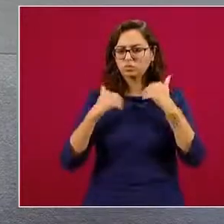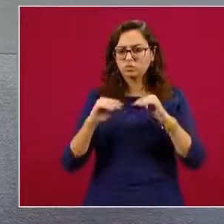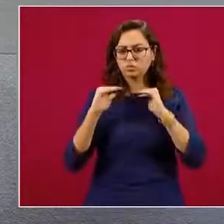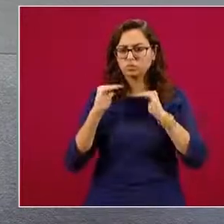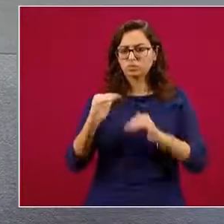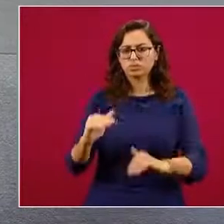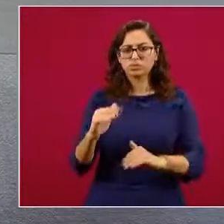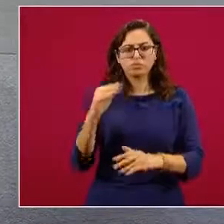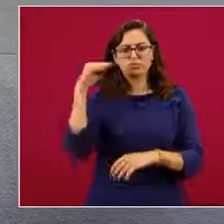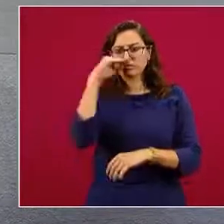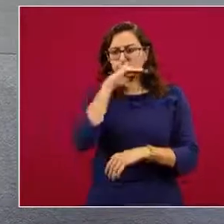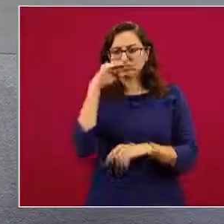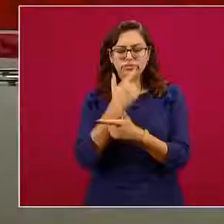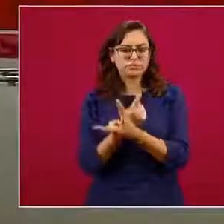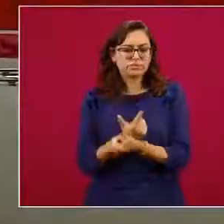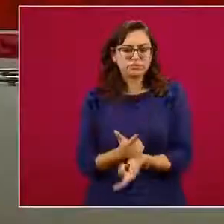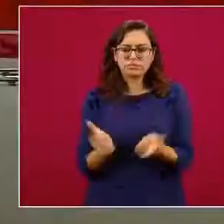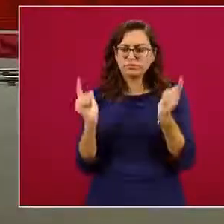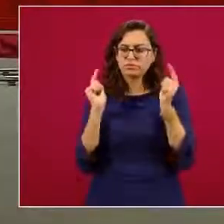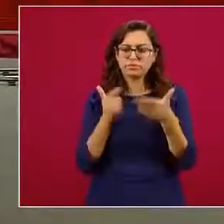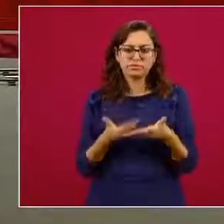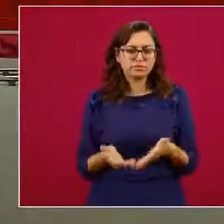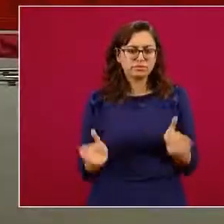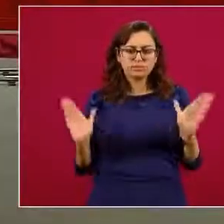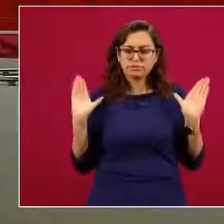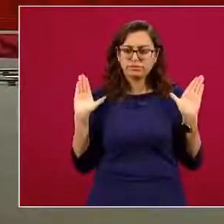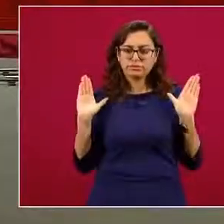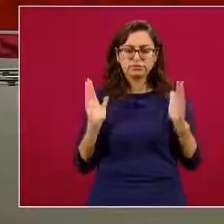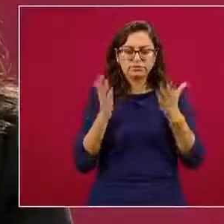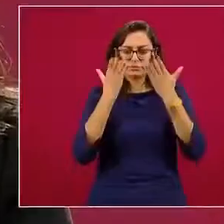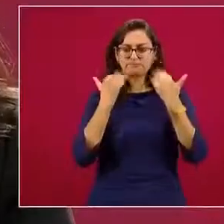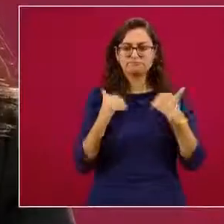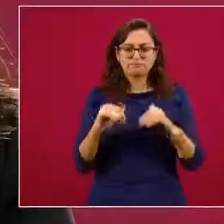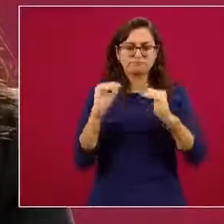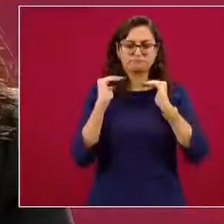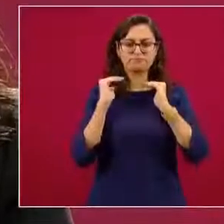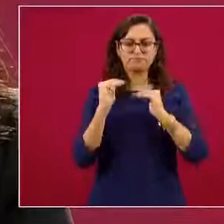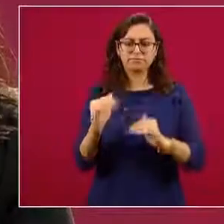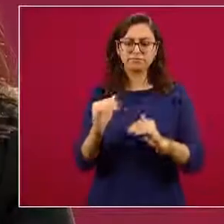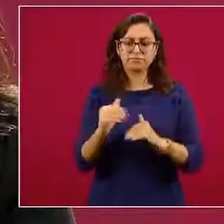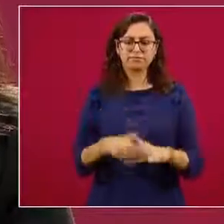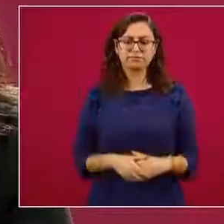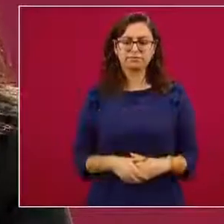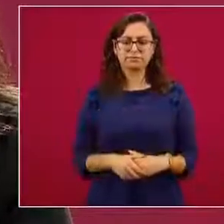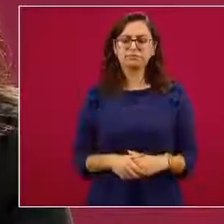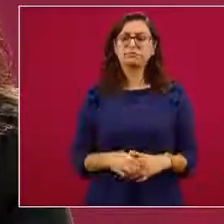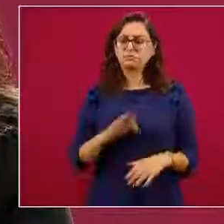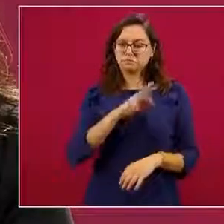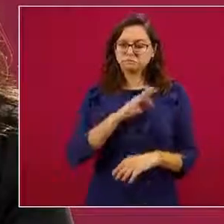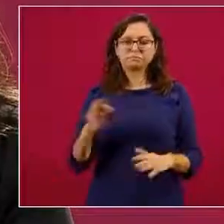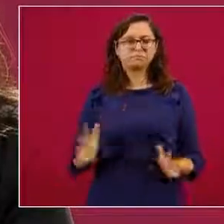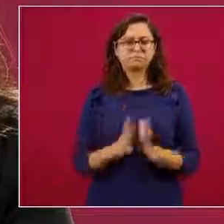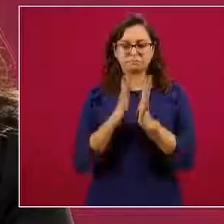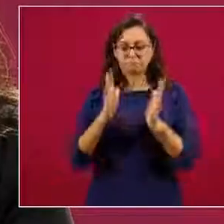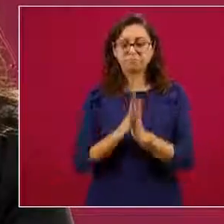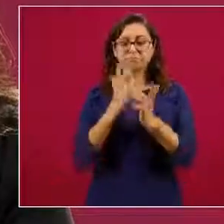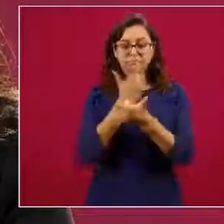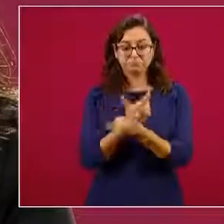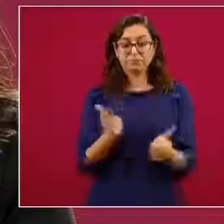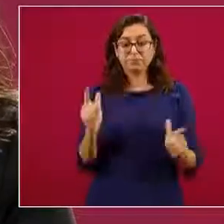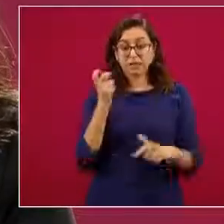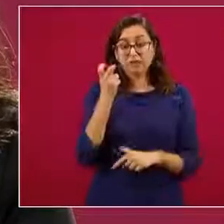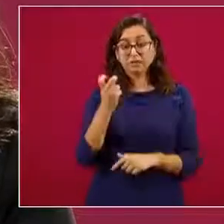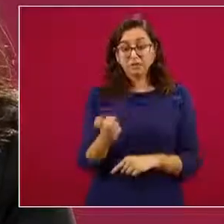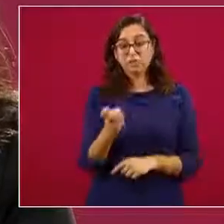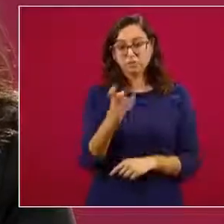un evento gratuito, abierto, público, y no tenemos un cupo específico de empresas para participar. Esa es una gran